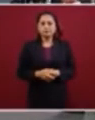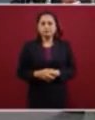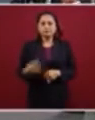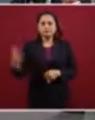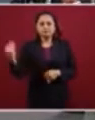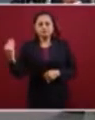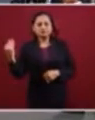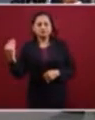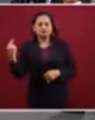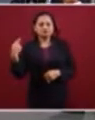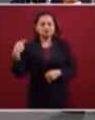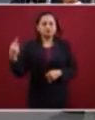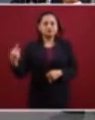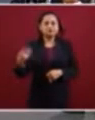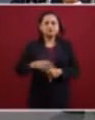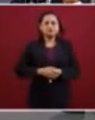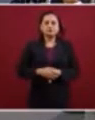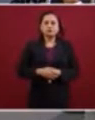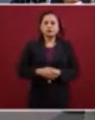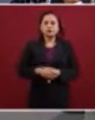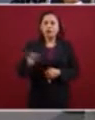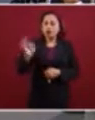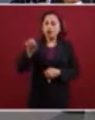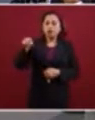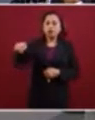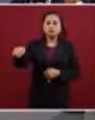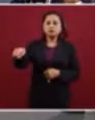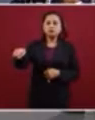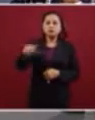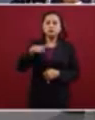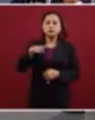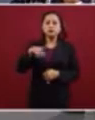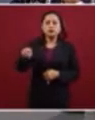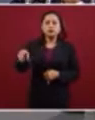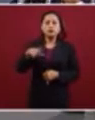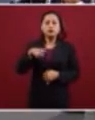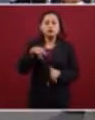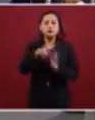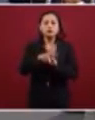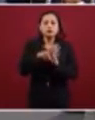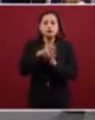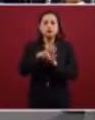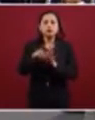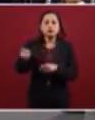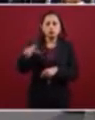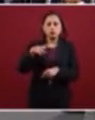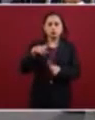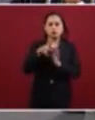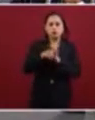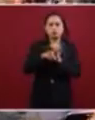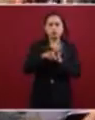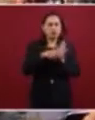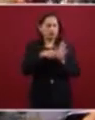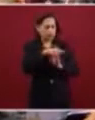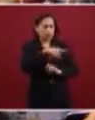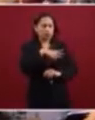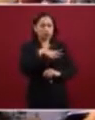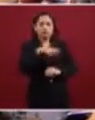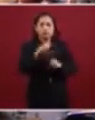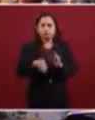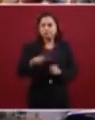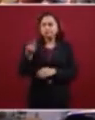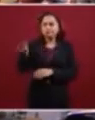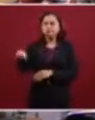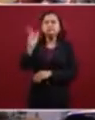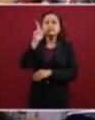del ejército en el momento? Si hay, si existe video, si existe, se les va a pasar mañana.